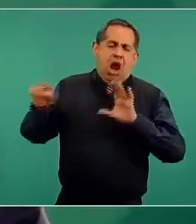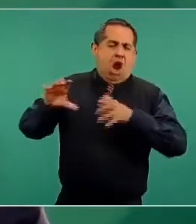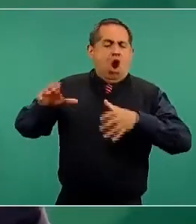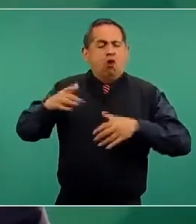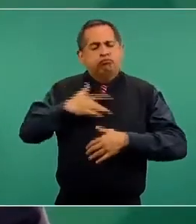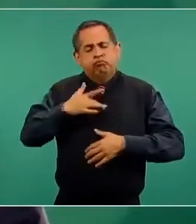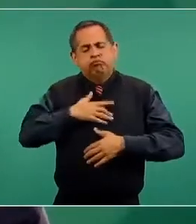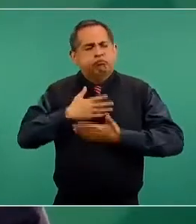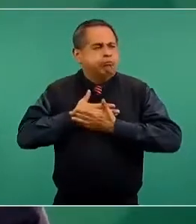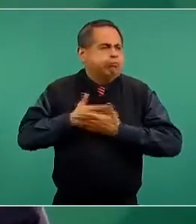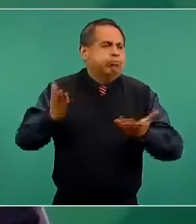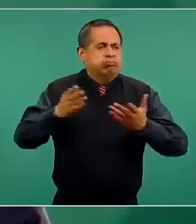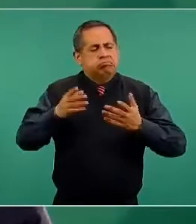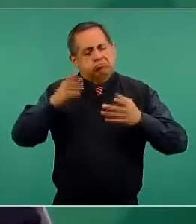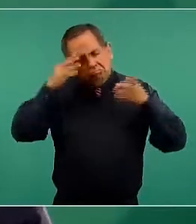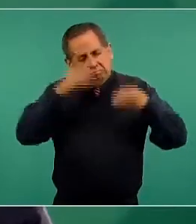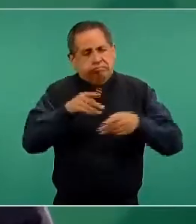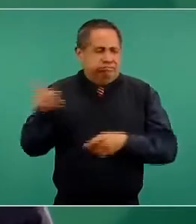de hacerlo,